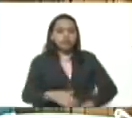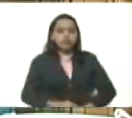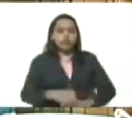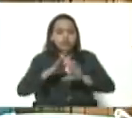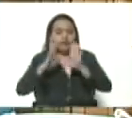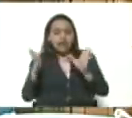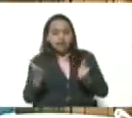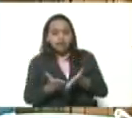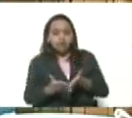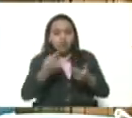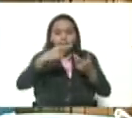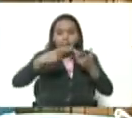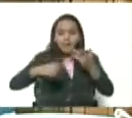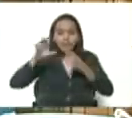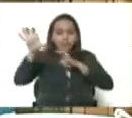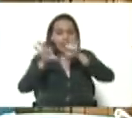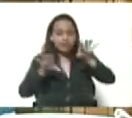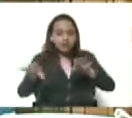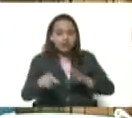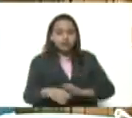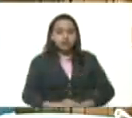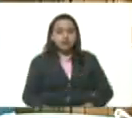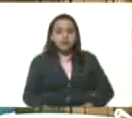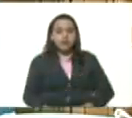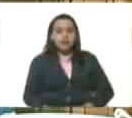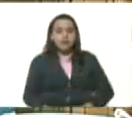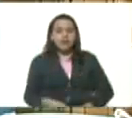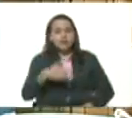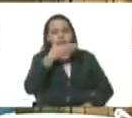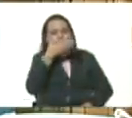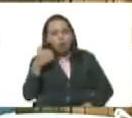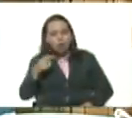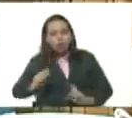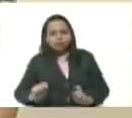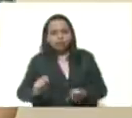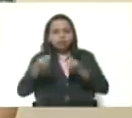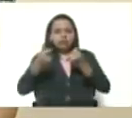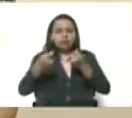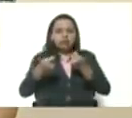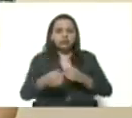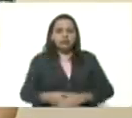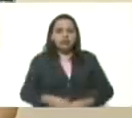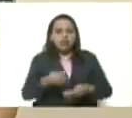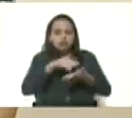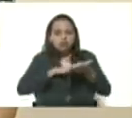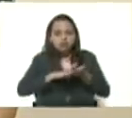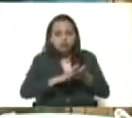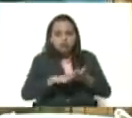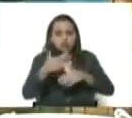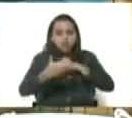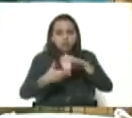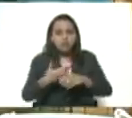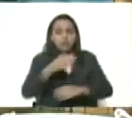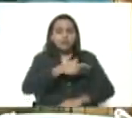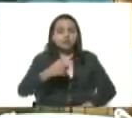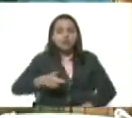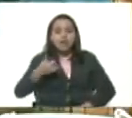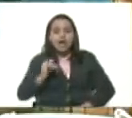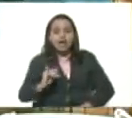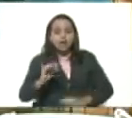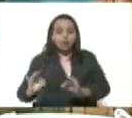el mundo, en varios países, que mejoran, recuperan y sanan a las personas que tienen la